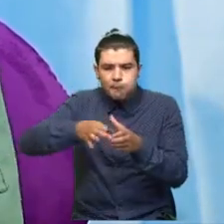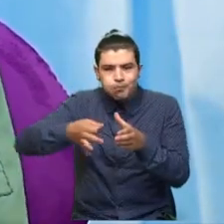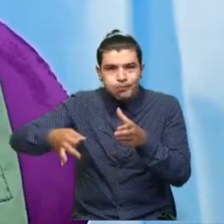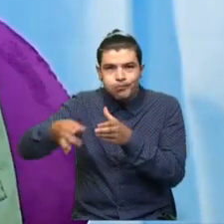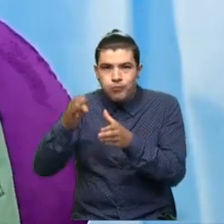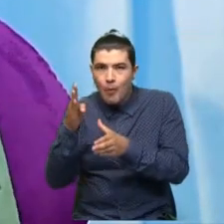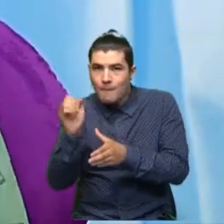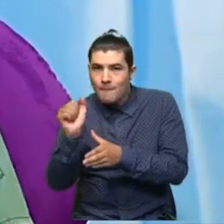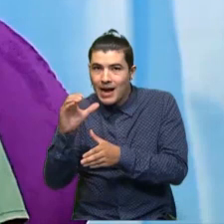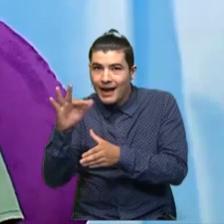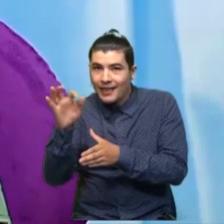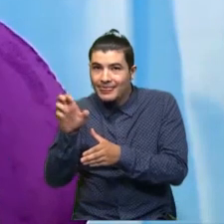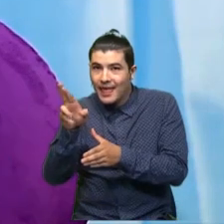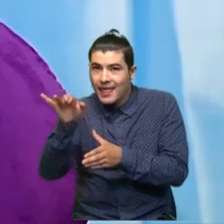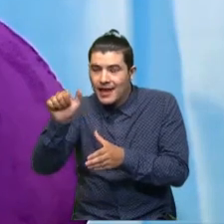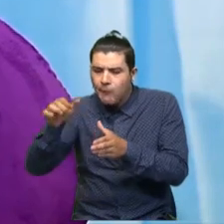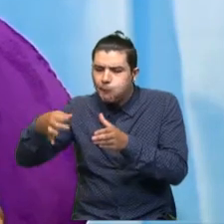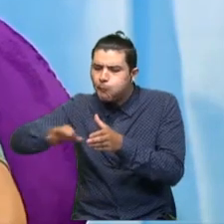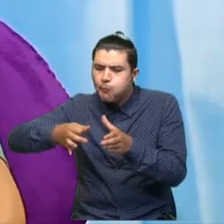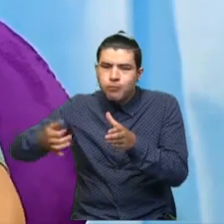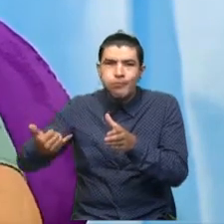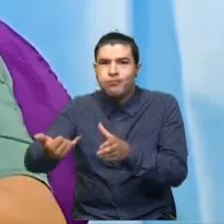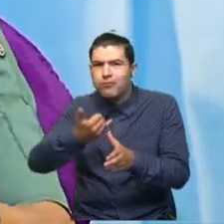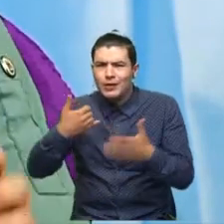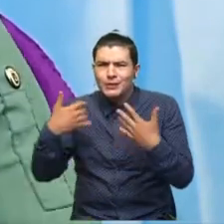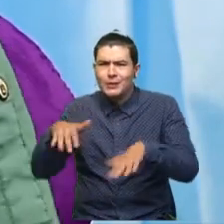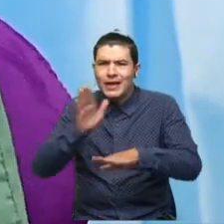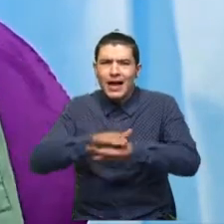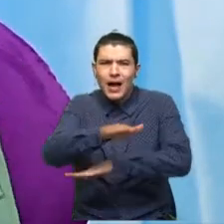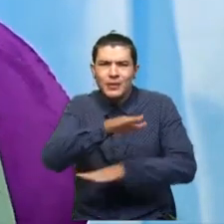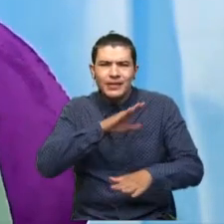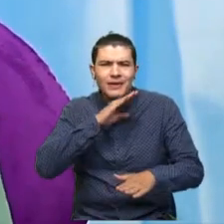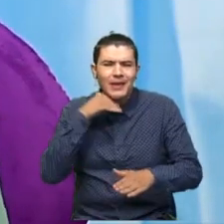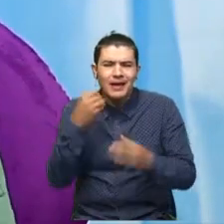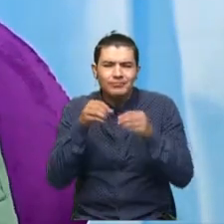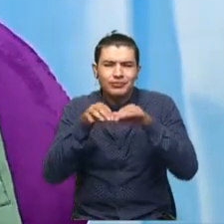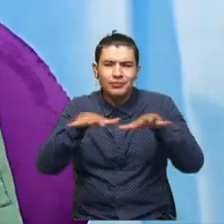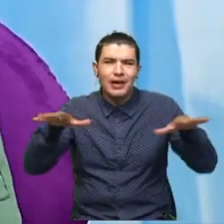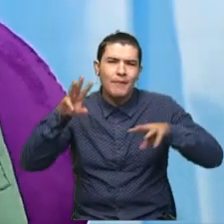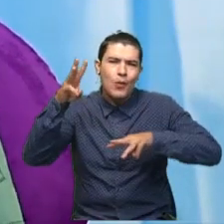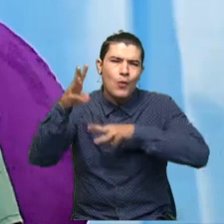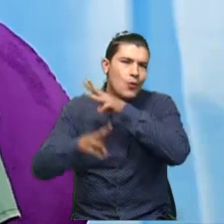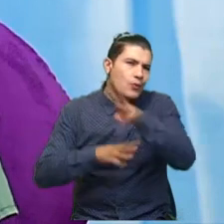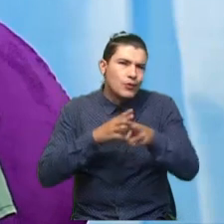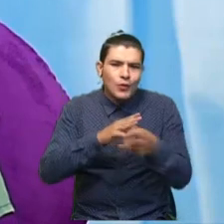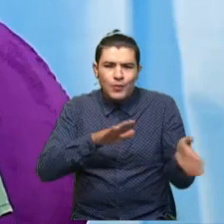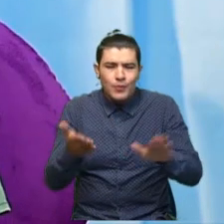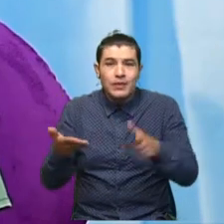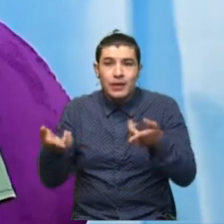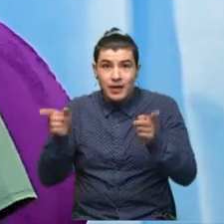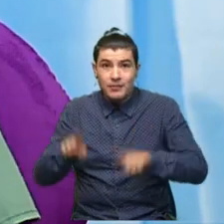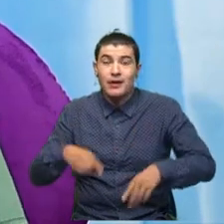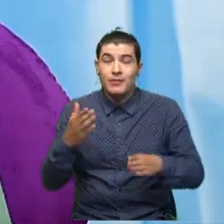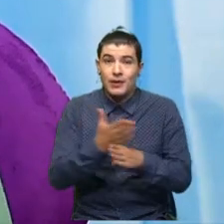por descuido ha consumido vida de centenares de personas a nivel mundial, incluso causando muchísimos